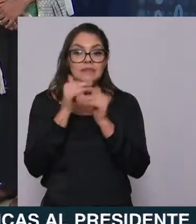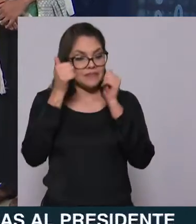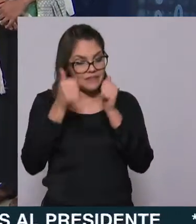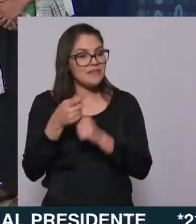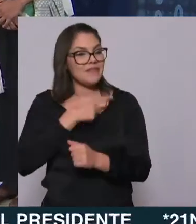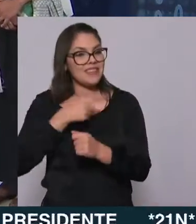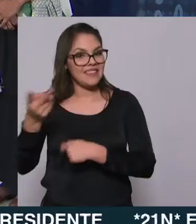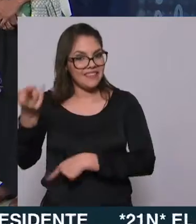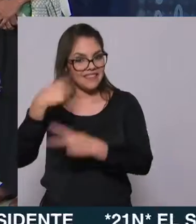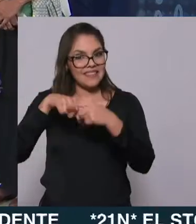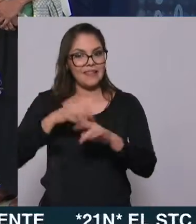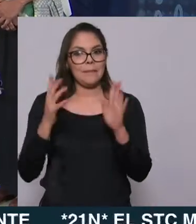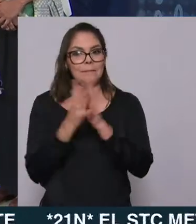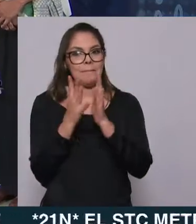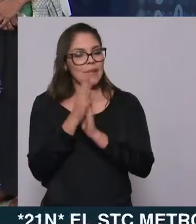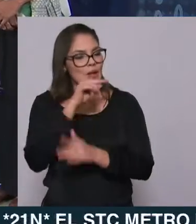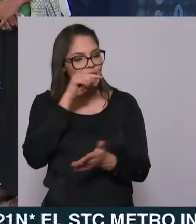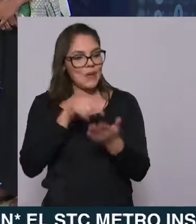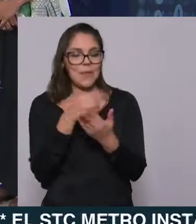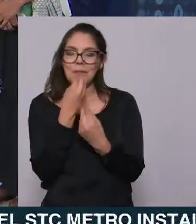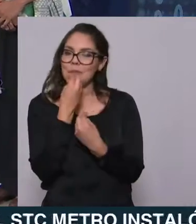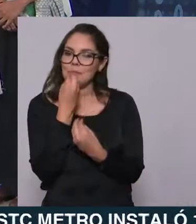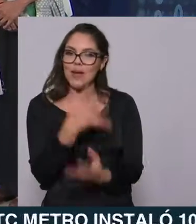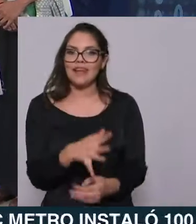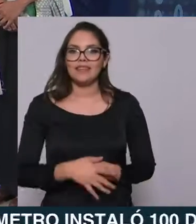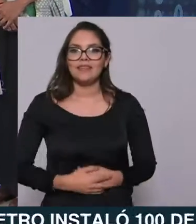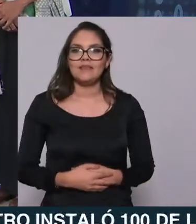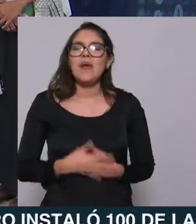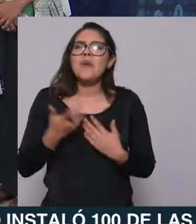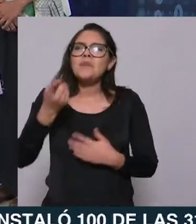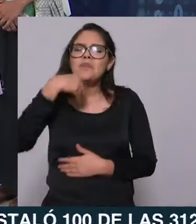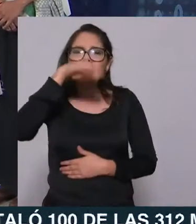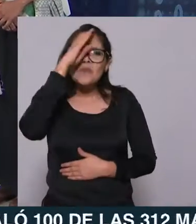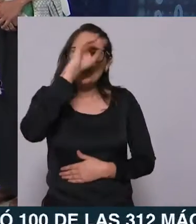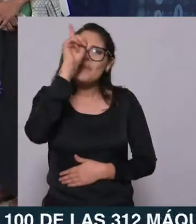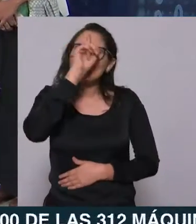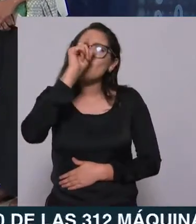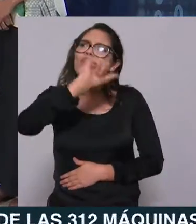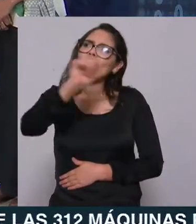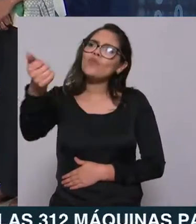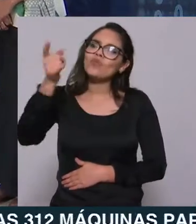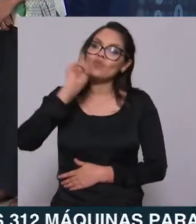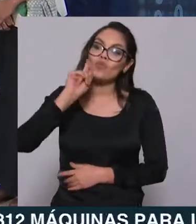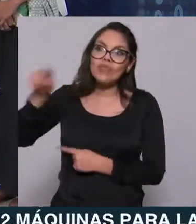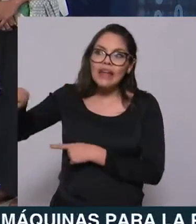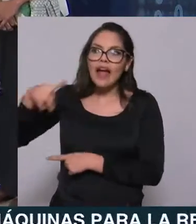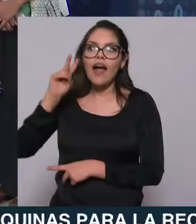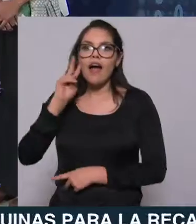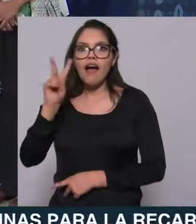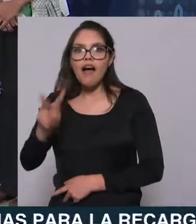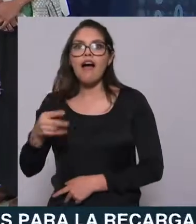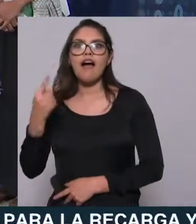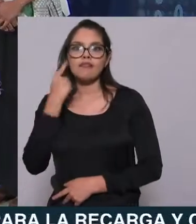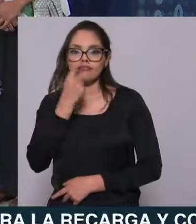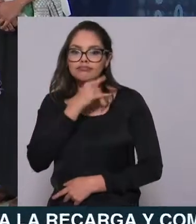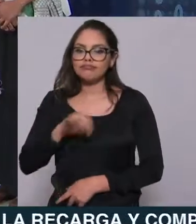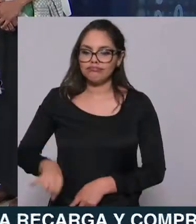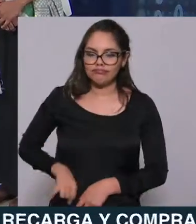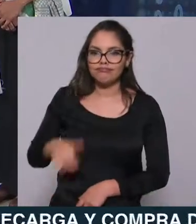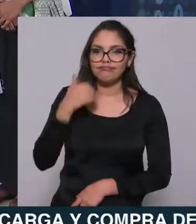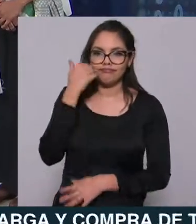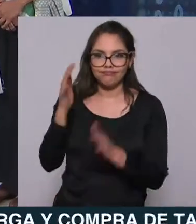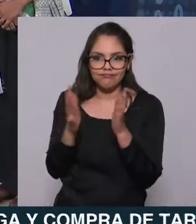ven a participar a este bello certamen. Y cómo no, Estefanía, ¿qué le recomiendas a aquellas señoritas que están interesadas en participar en el